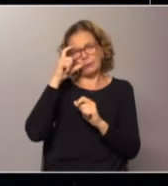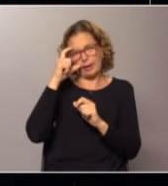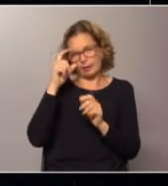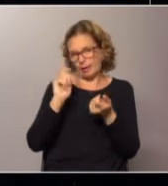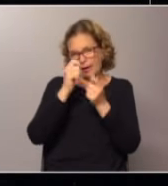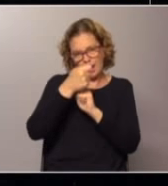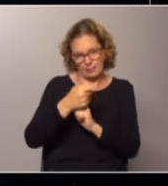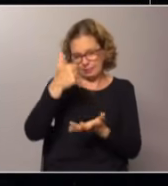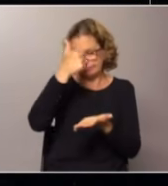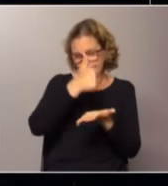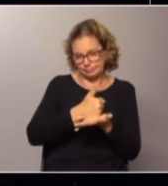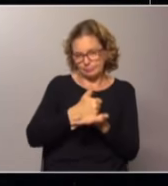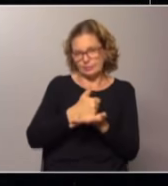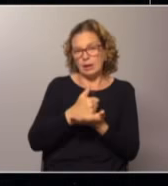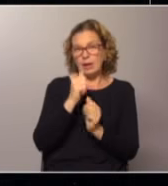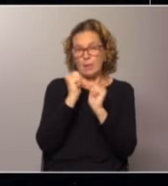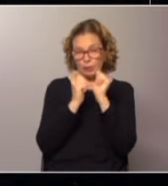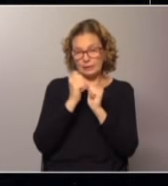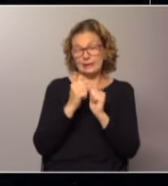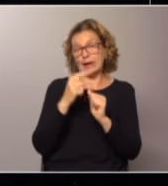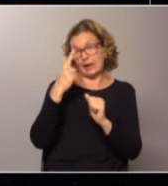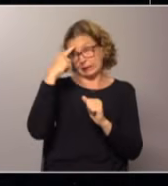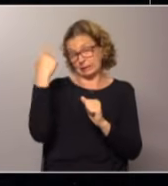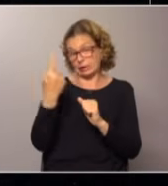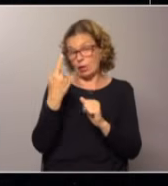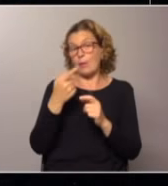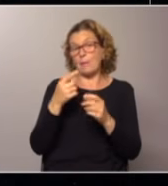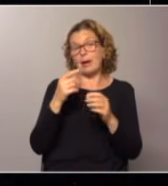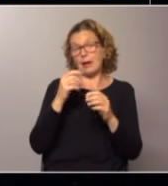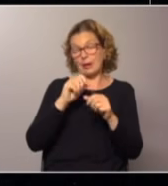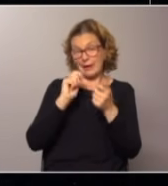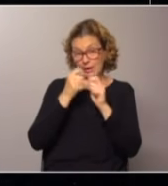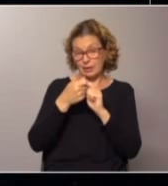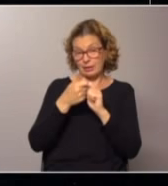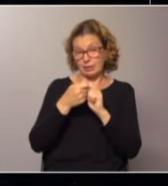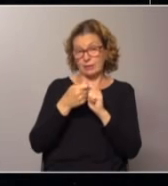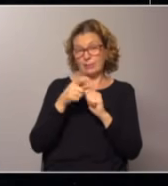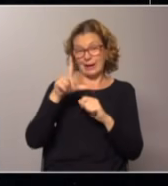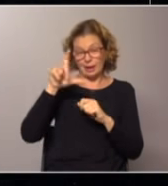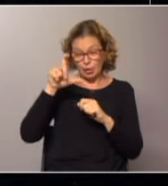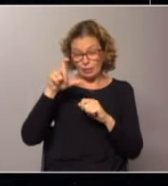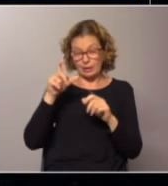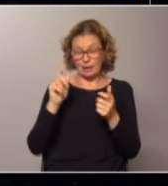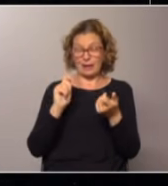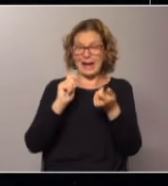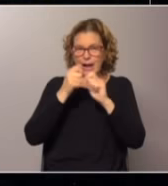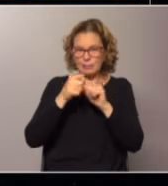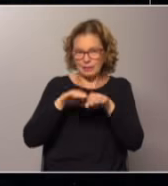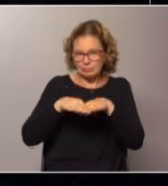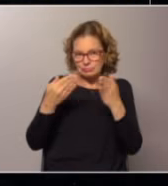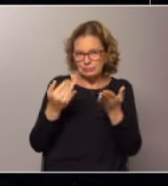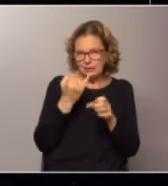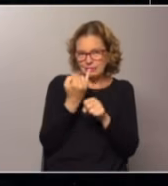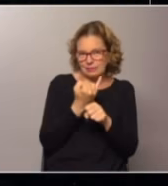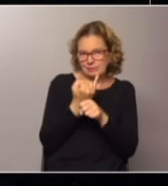o sea va a cambiar la política exterior eeuu y lo suficiente como para que rompa esa lógica de deterioro institucional del